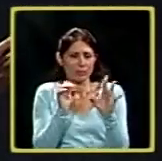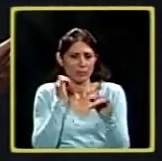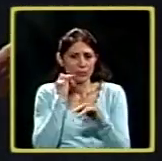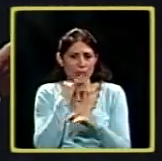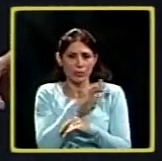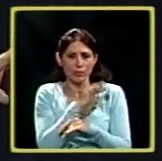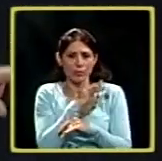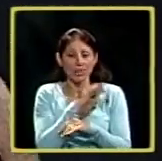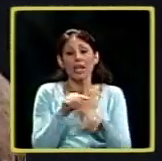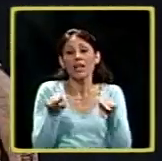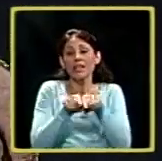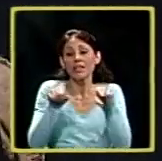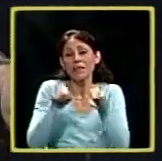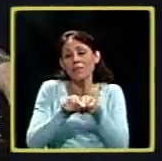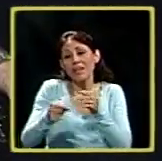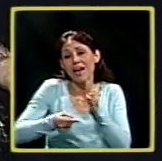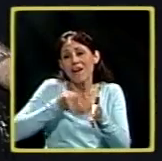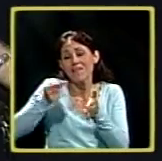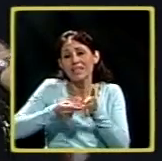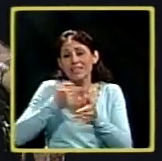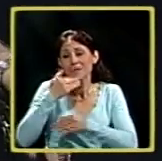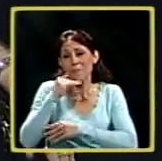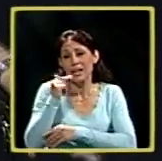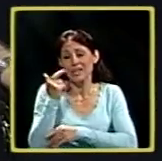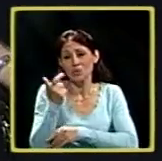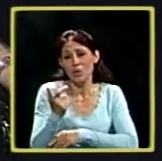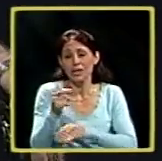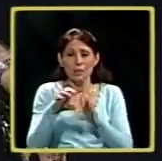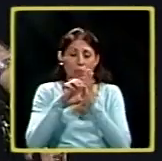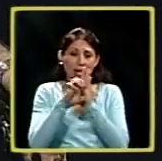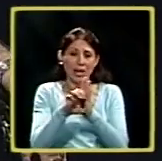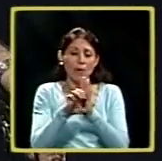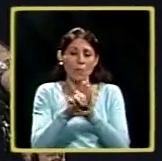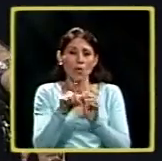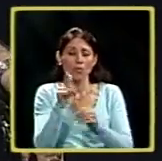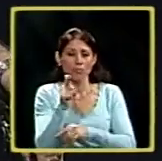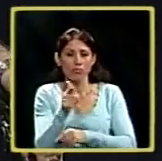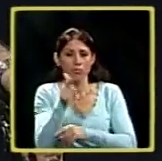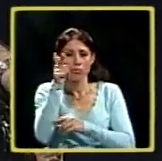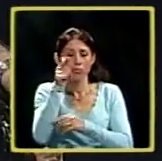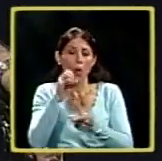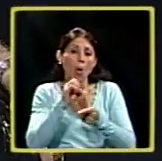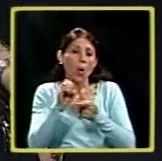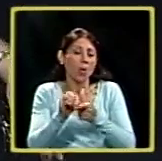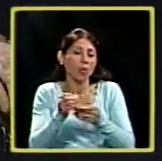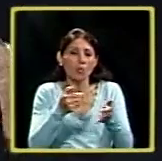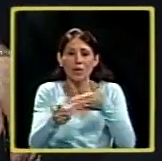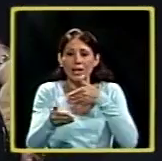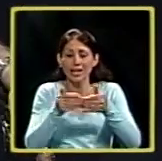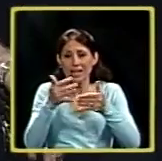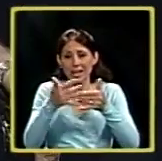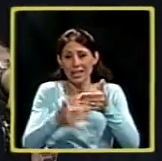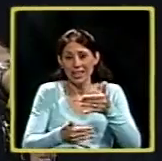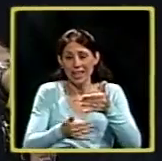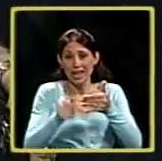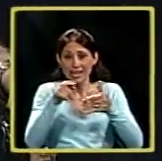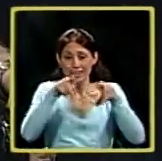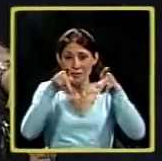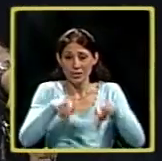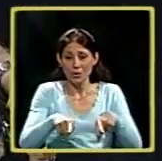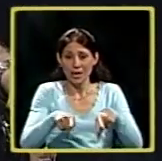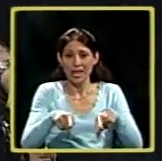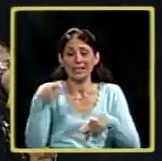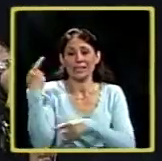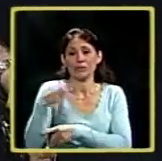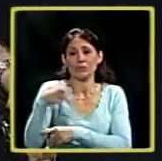tocaba la mala suerte que le pegaban un tiro o un pedazo de granada, le provocaba una herida, el riesgo de la gangrena,